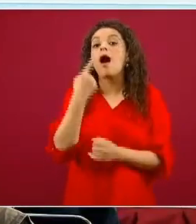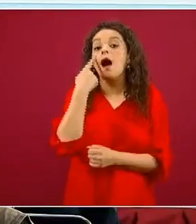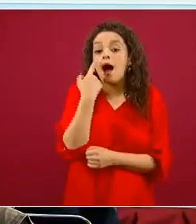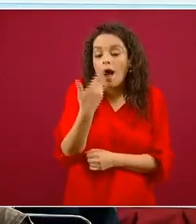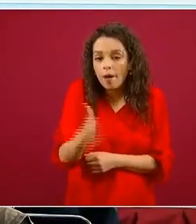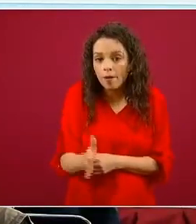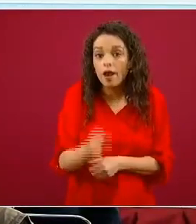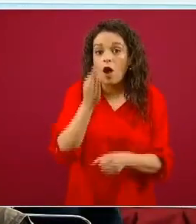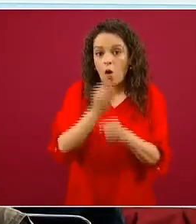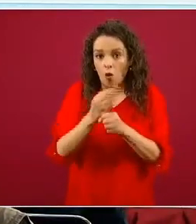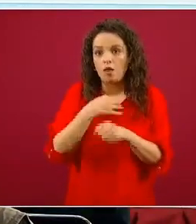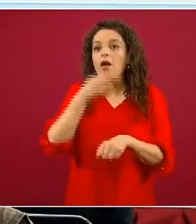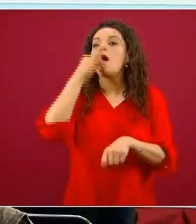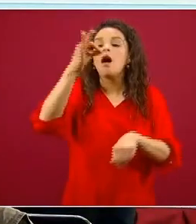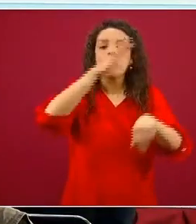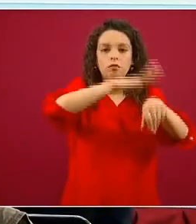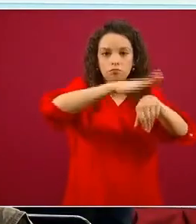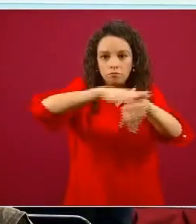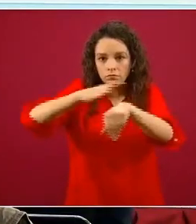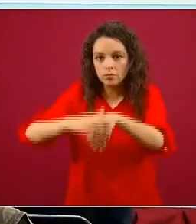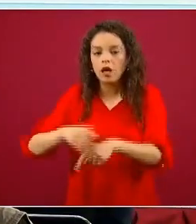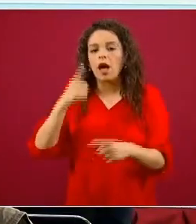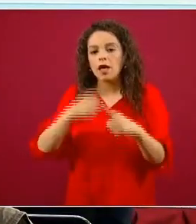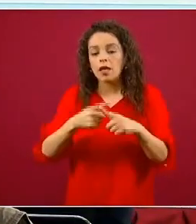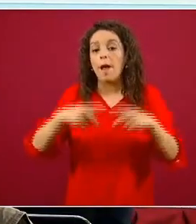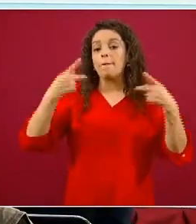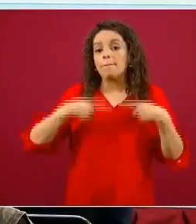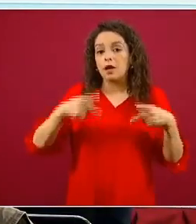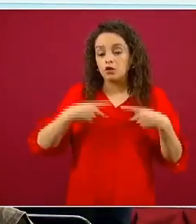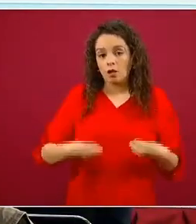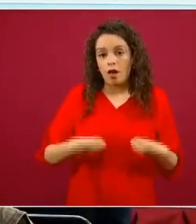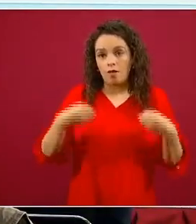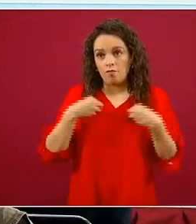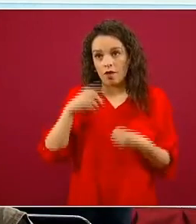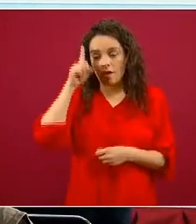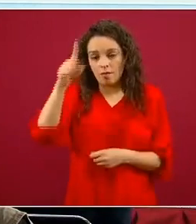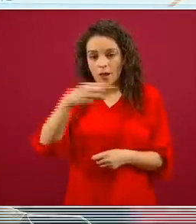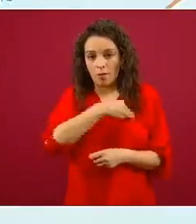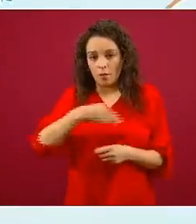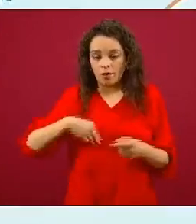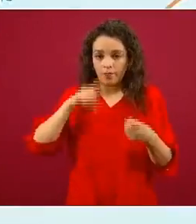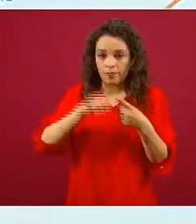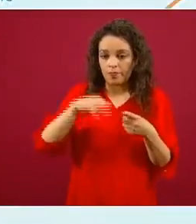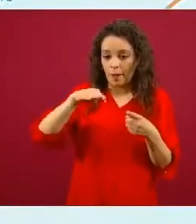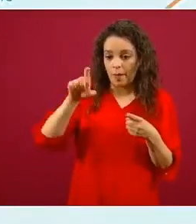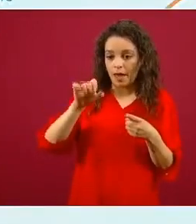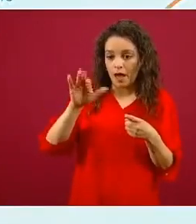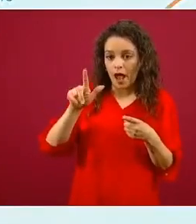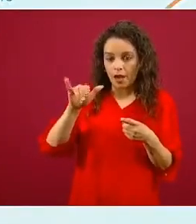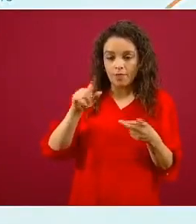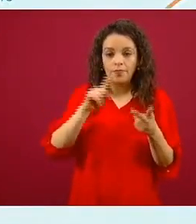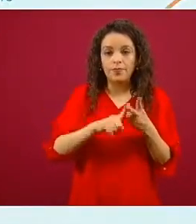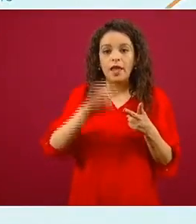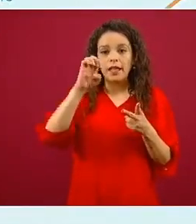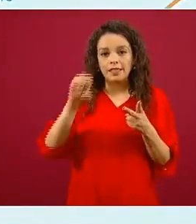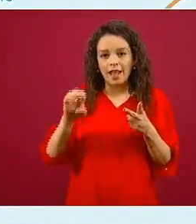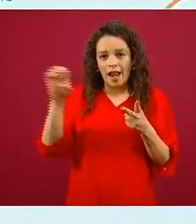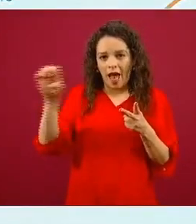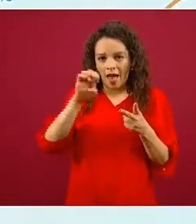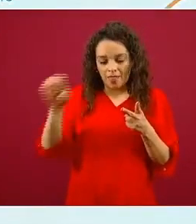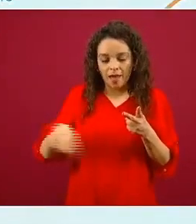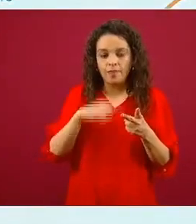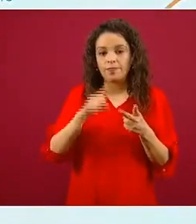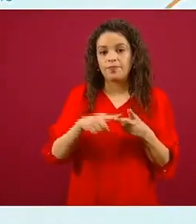es a la población de Mexicali, de Ensenada y de Tijuana, sobre todo a la de Mexicali, de seguir contribuyendo con